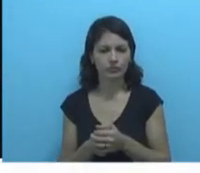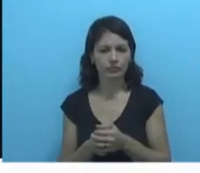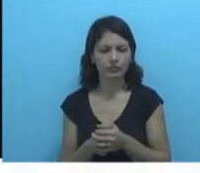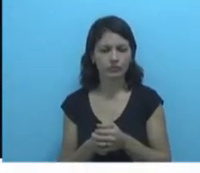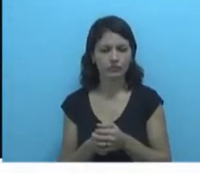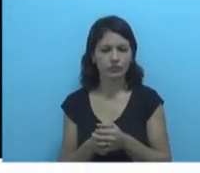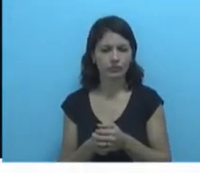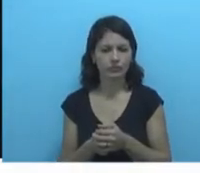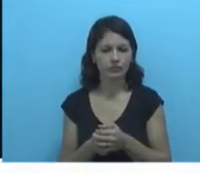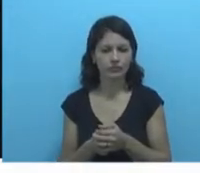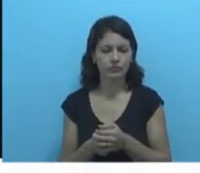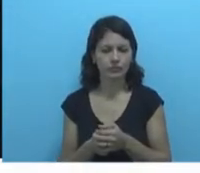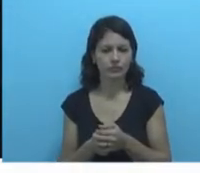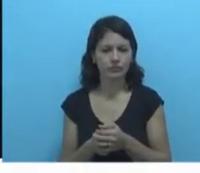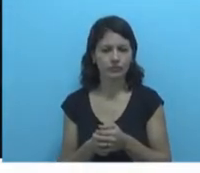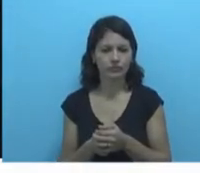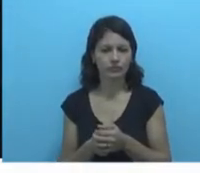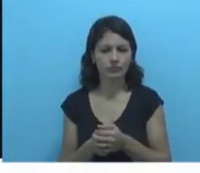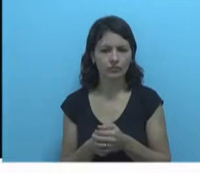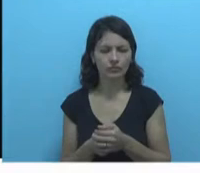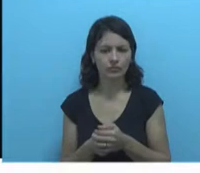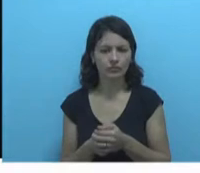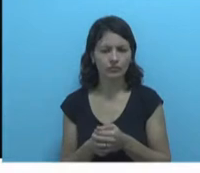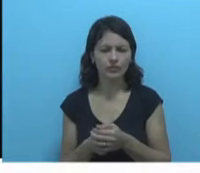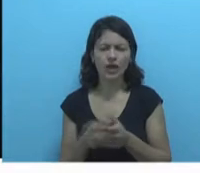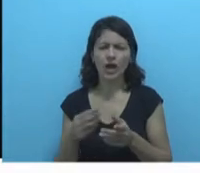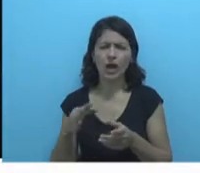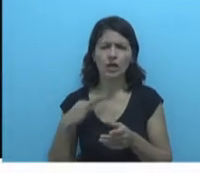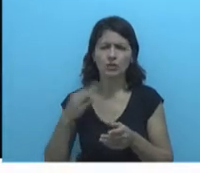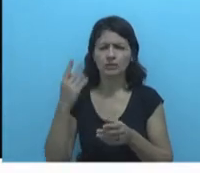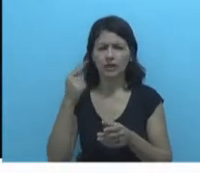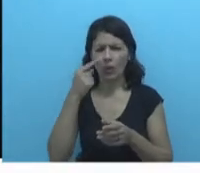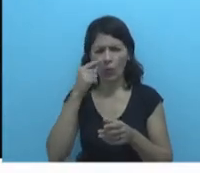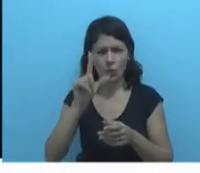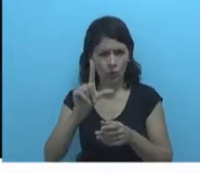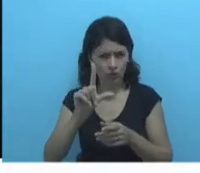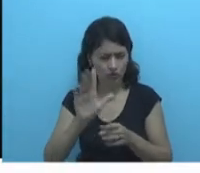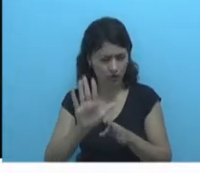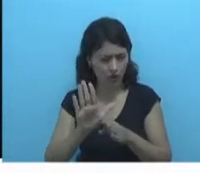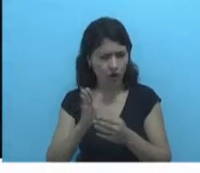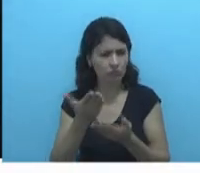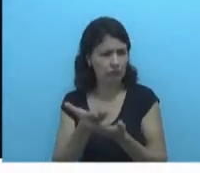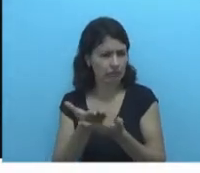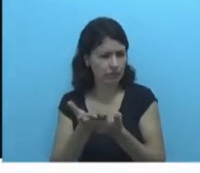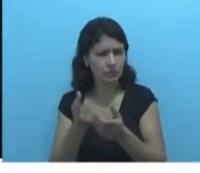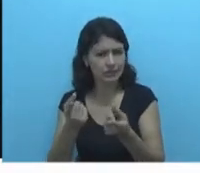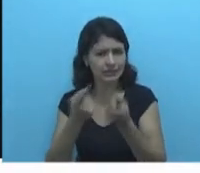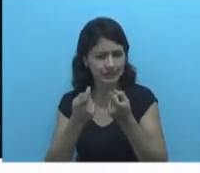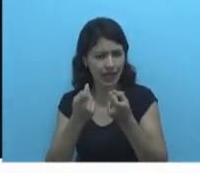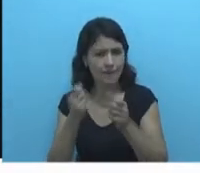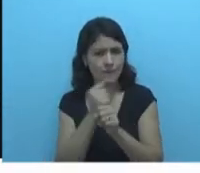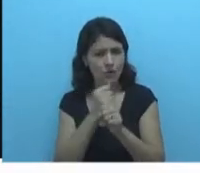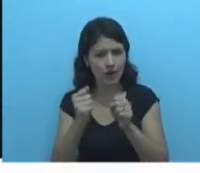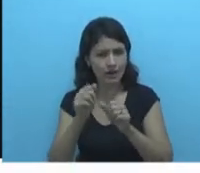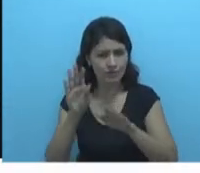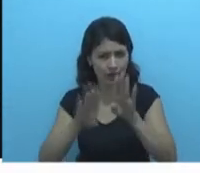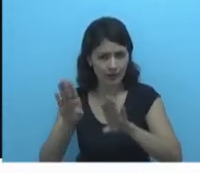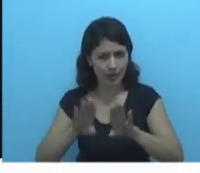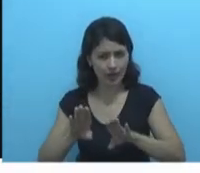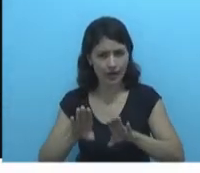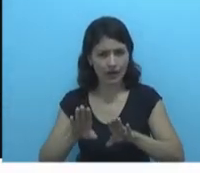la cuestión nosotros lo planteamos en julio del año pasado, la necesidad de que se apruebe